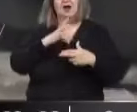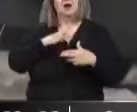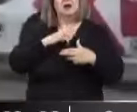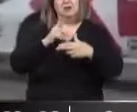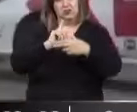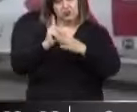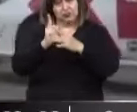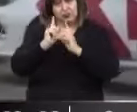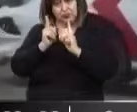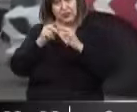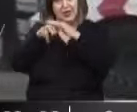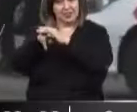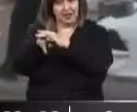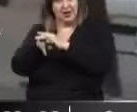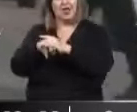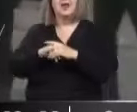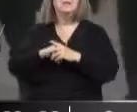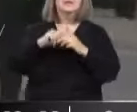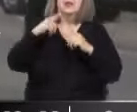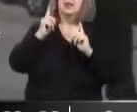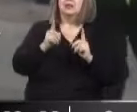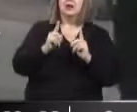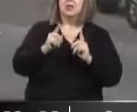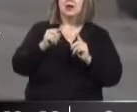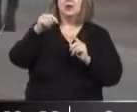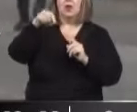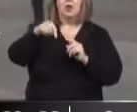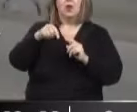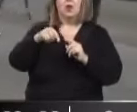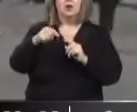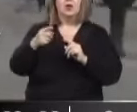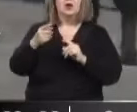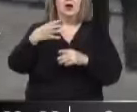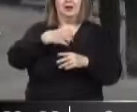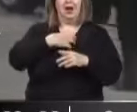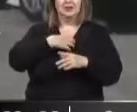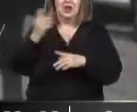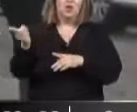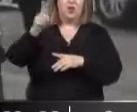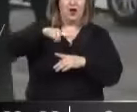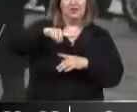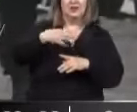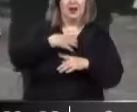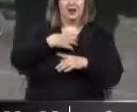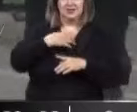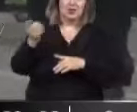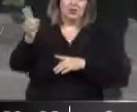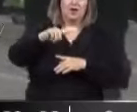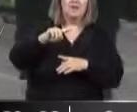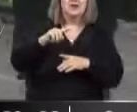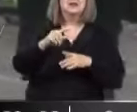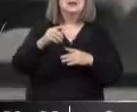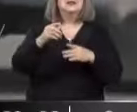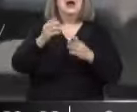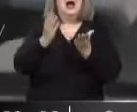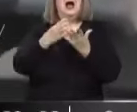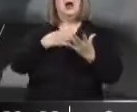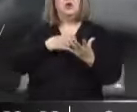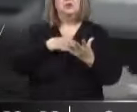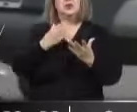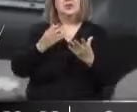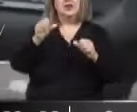permanece internada. También vamos a decir que hoy volvieron a clases los alumnos de la Facultad de Ciencias